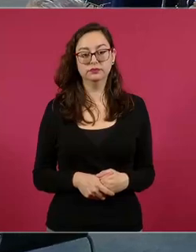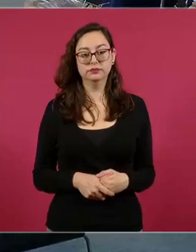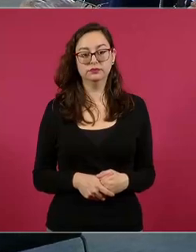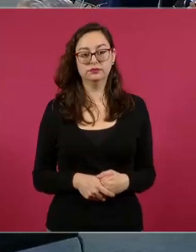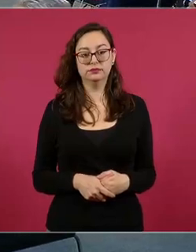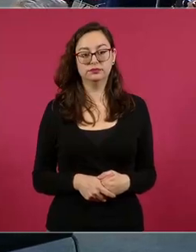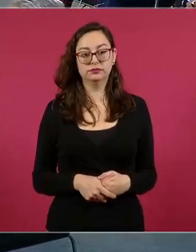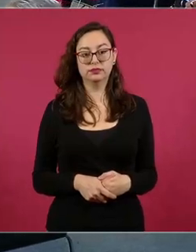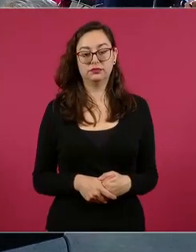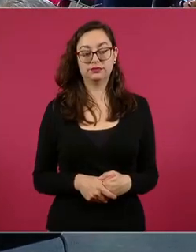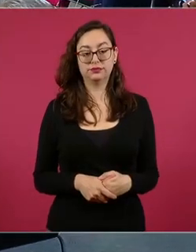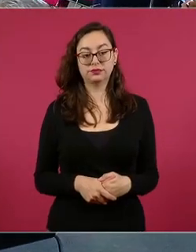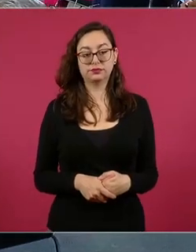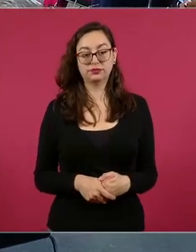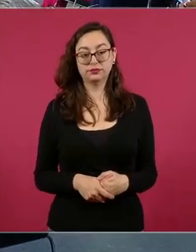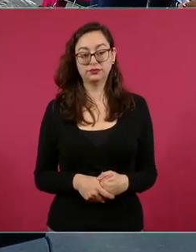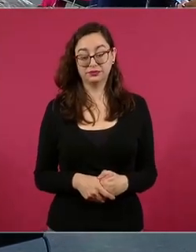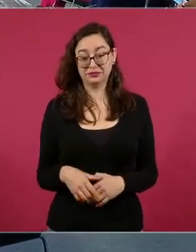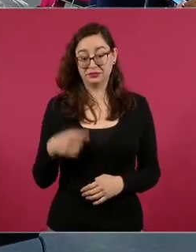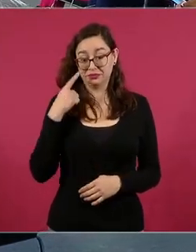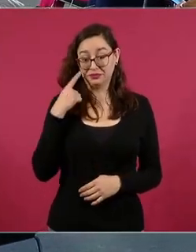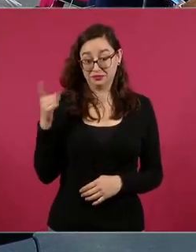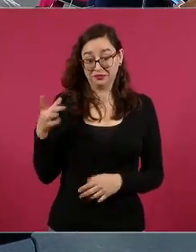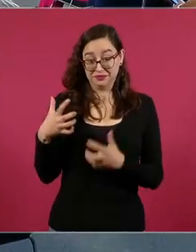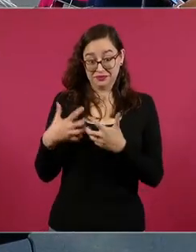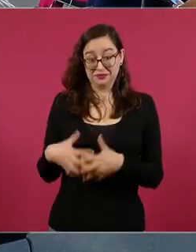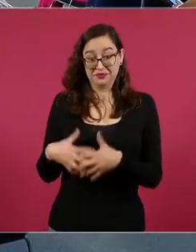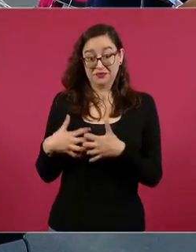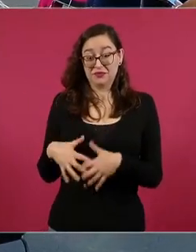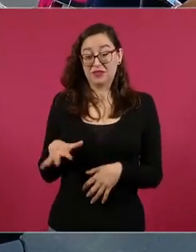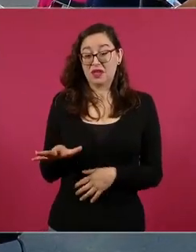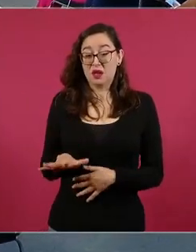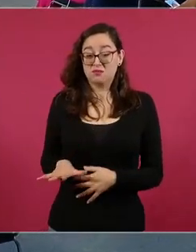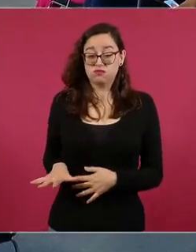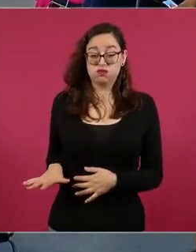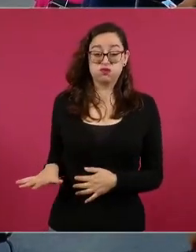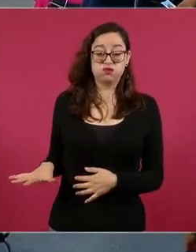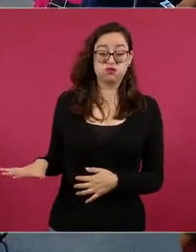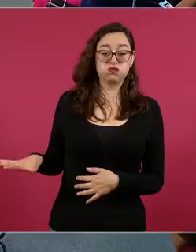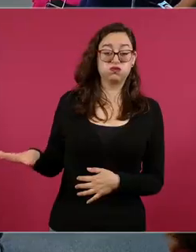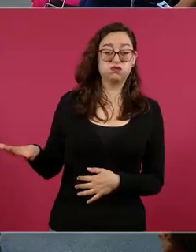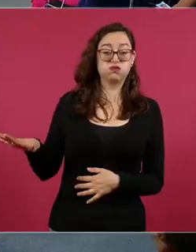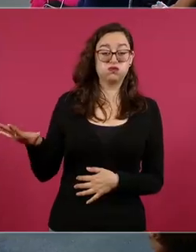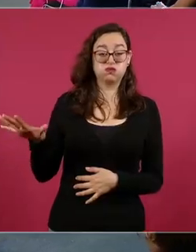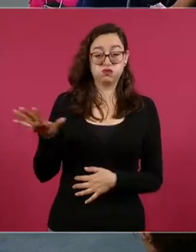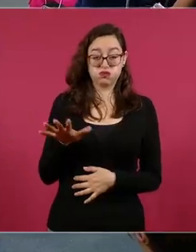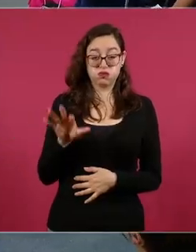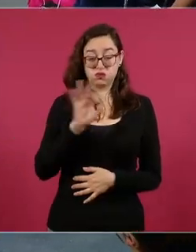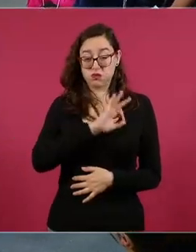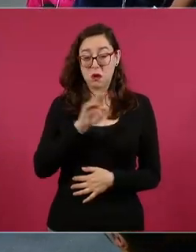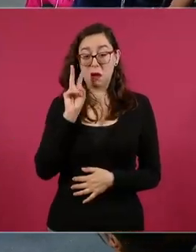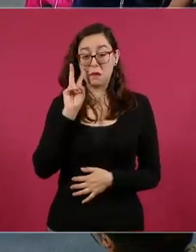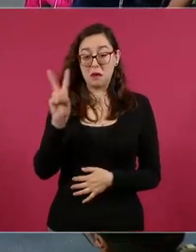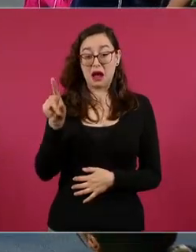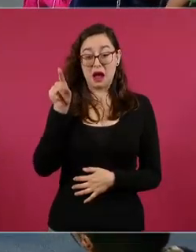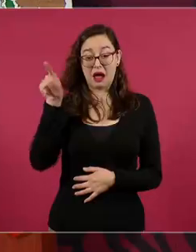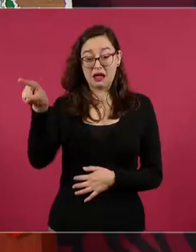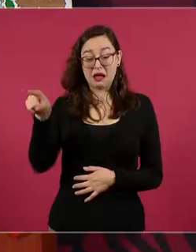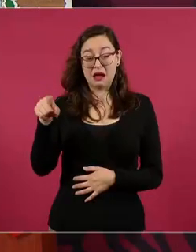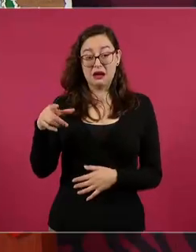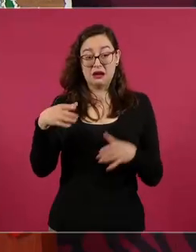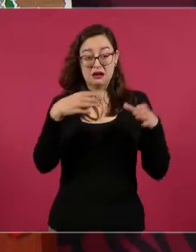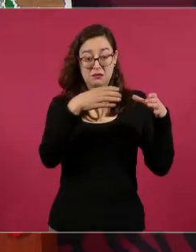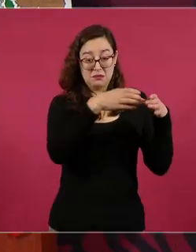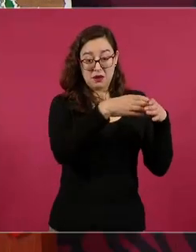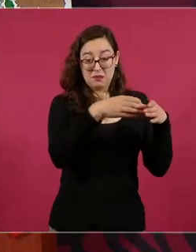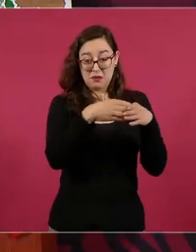Todo lo que se ve allá en el fondo son como 80 tanques que se